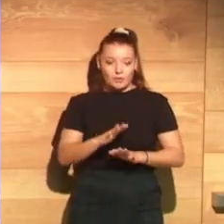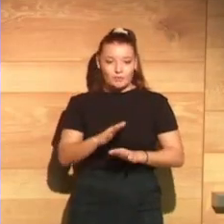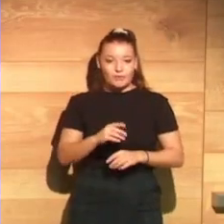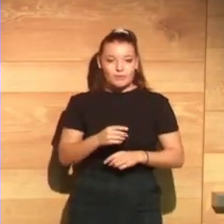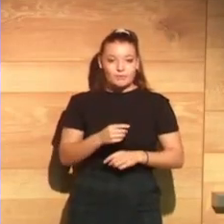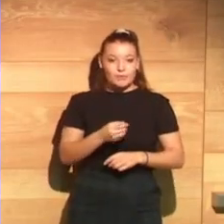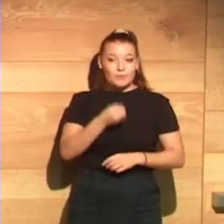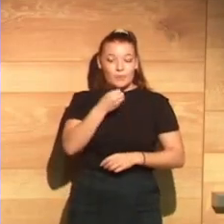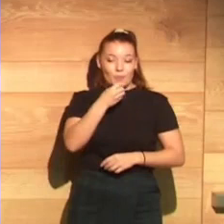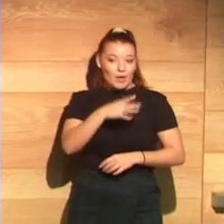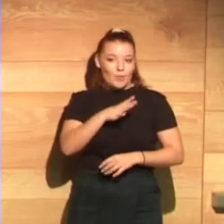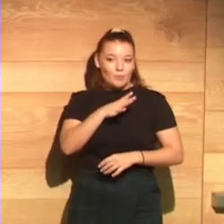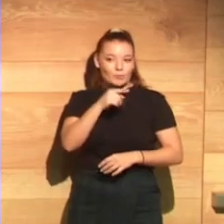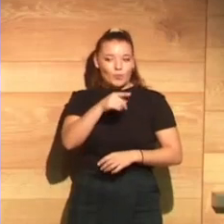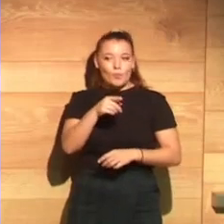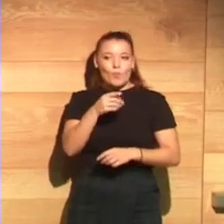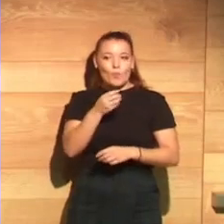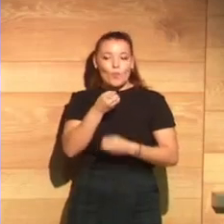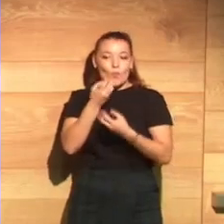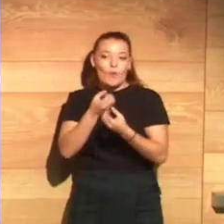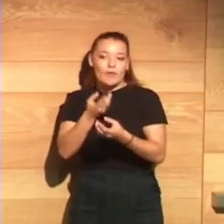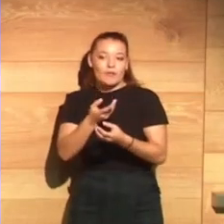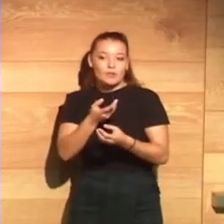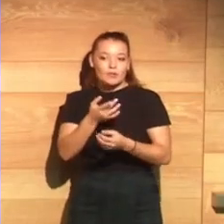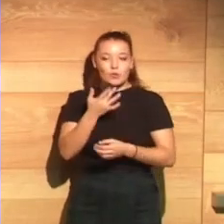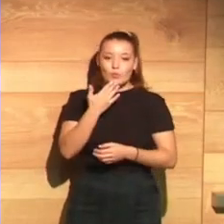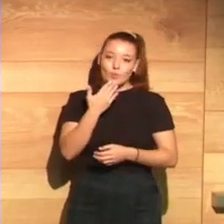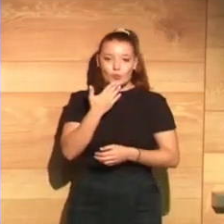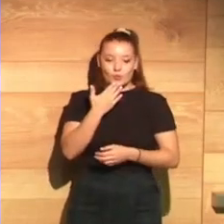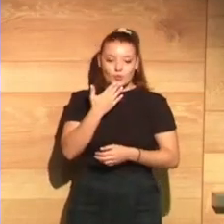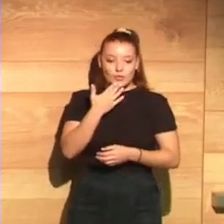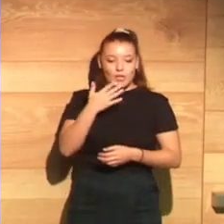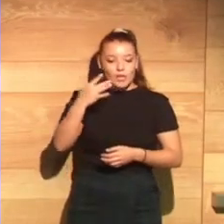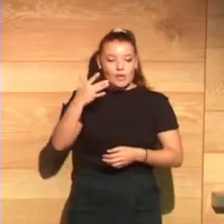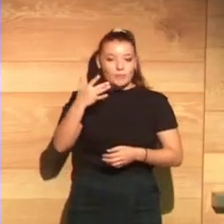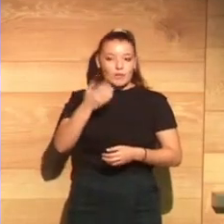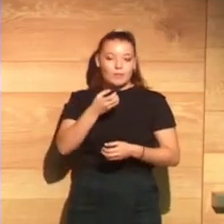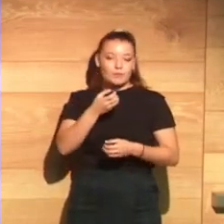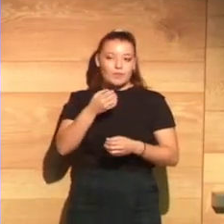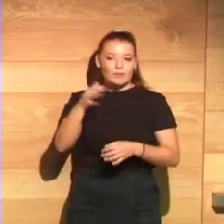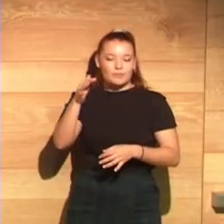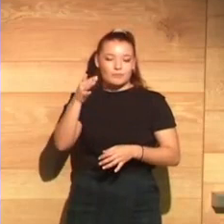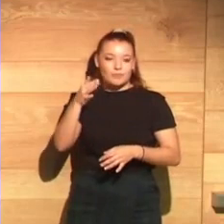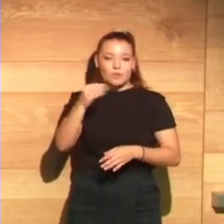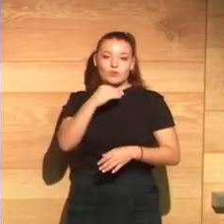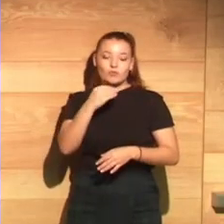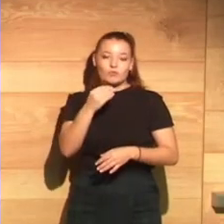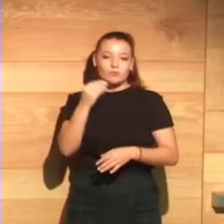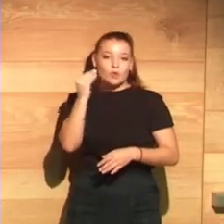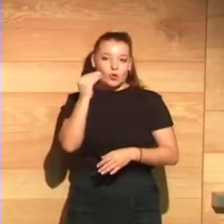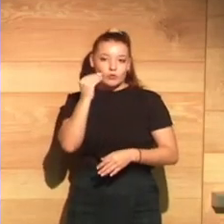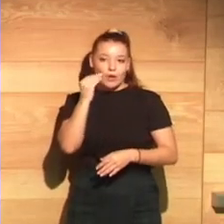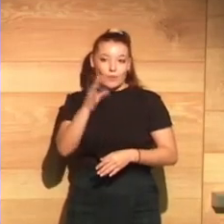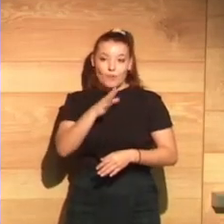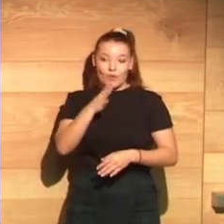está muy bien cuando cuentas que claro, ella era la rubia tonta, y sin embargo tenía que seguir mostrando